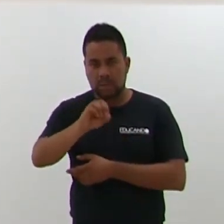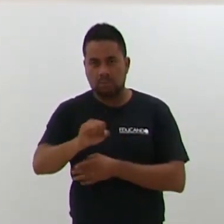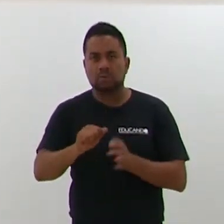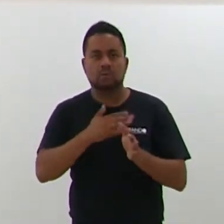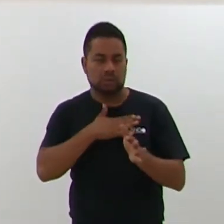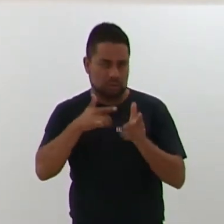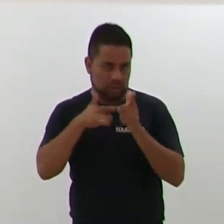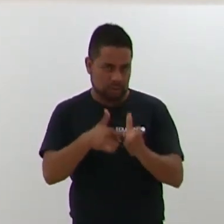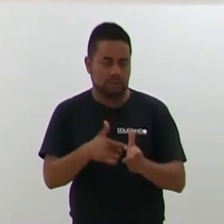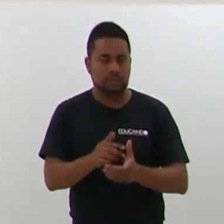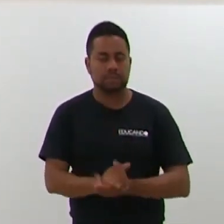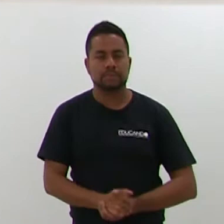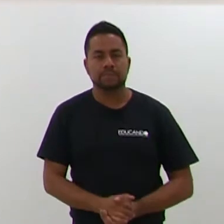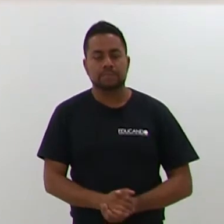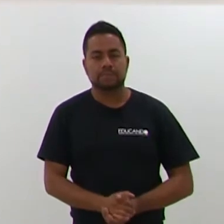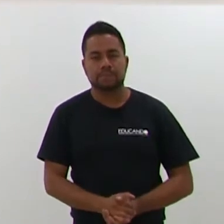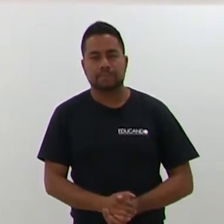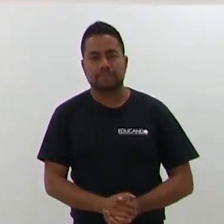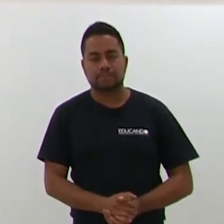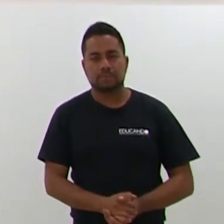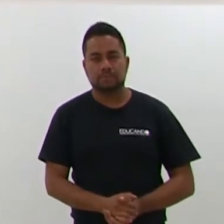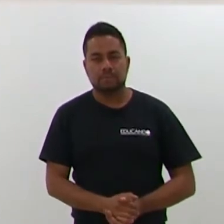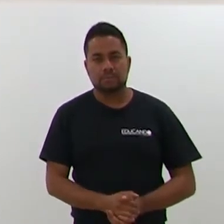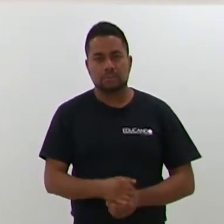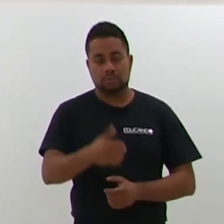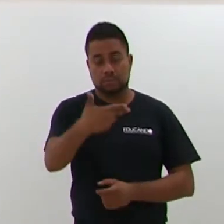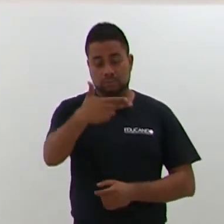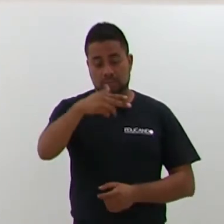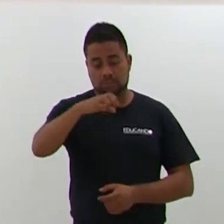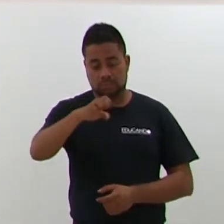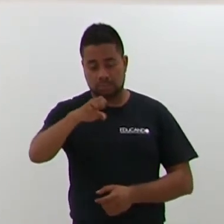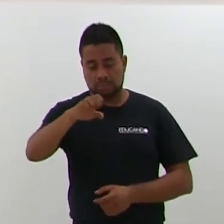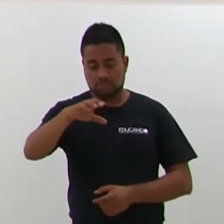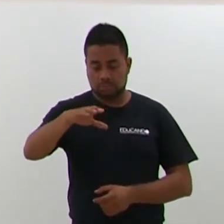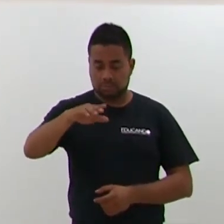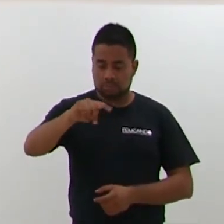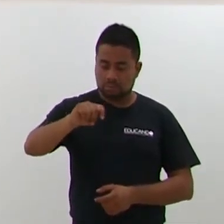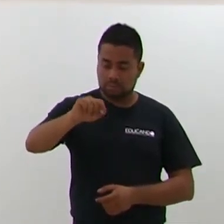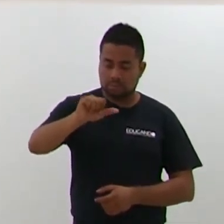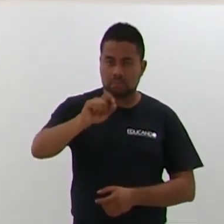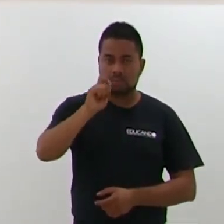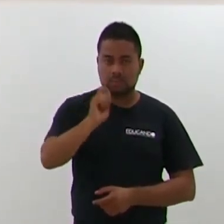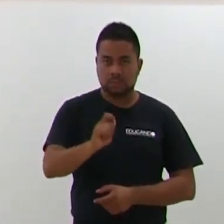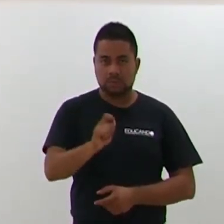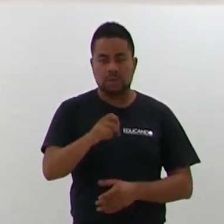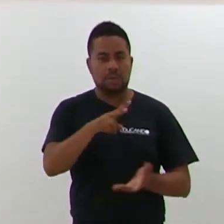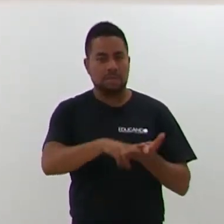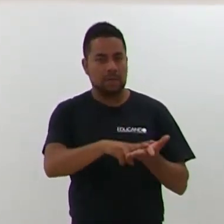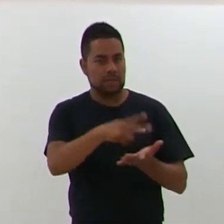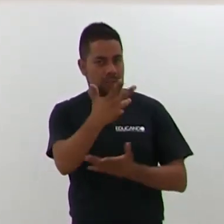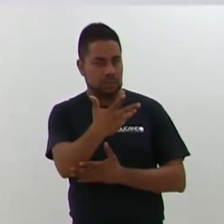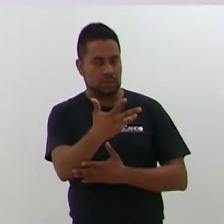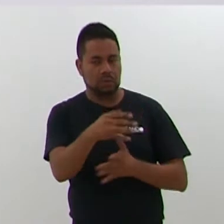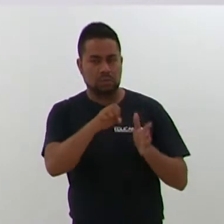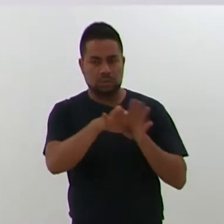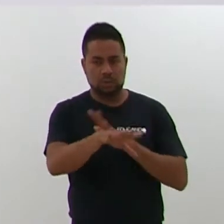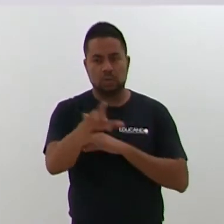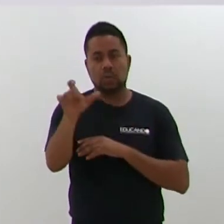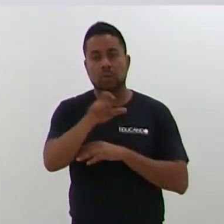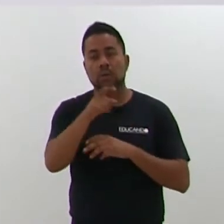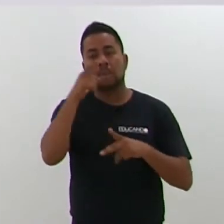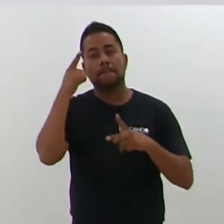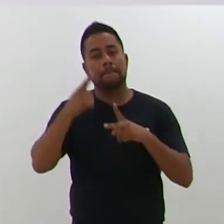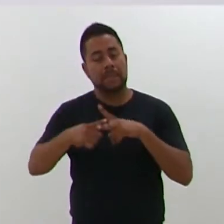continuar. Hepta. Les decía yo que hepta tiene que ver con 5. Por ejemplo, en